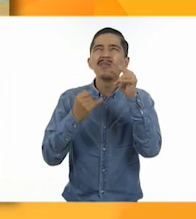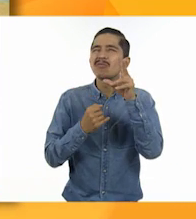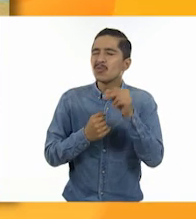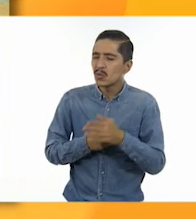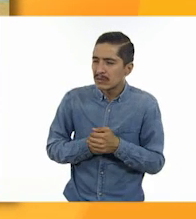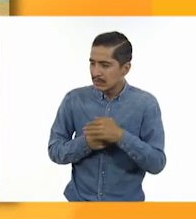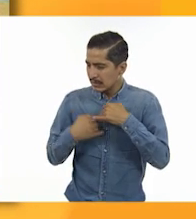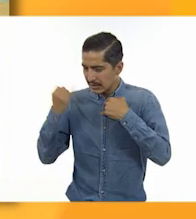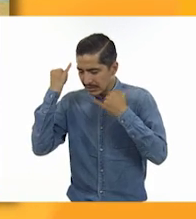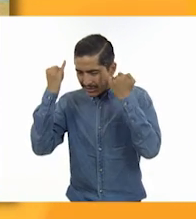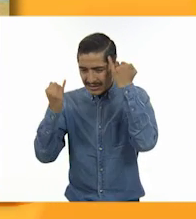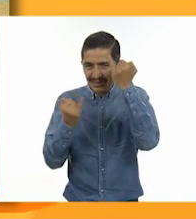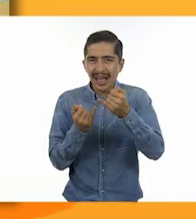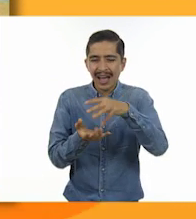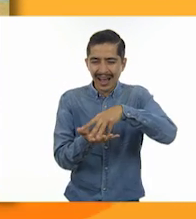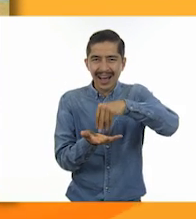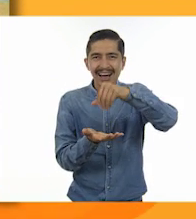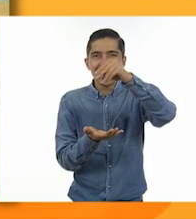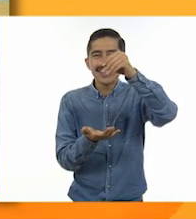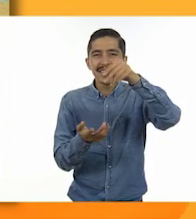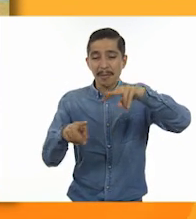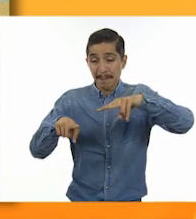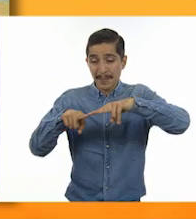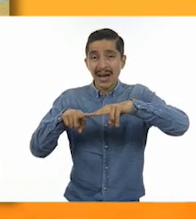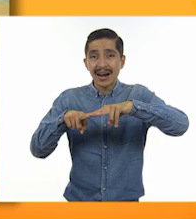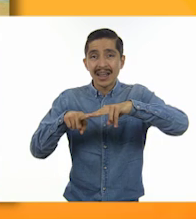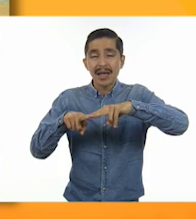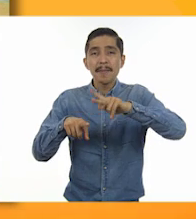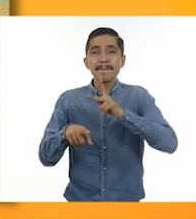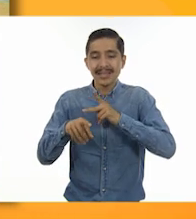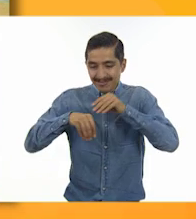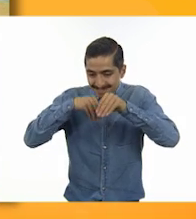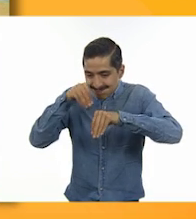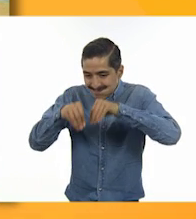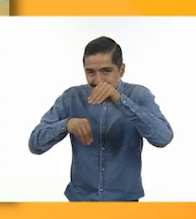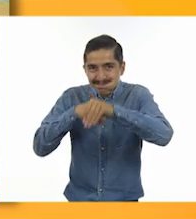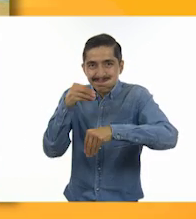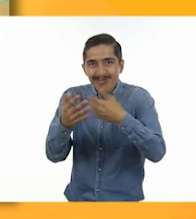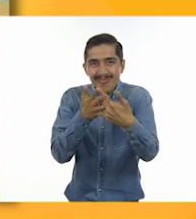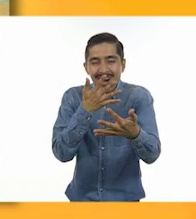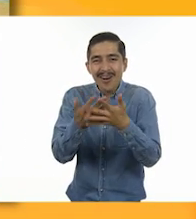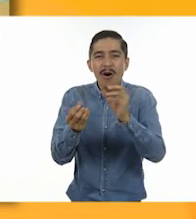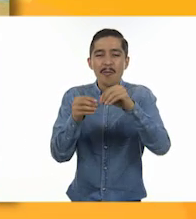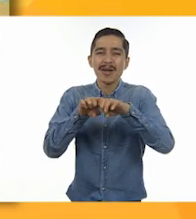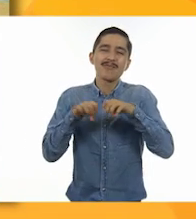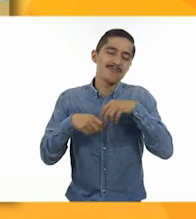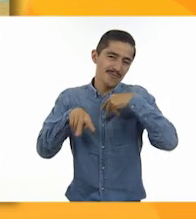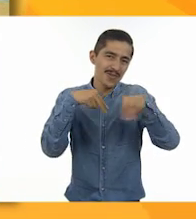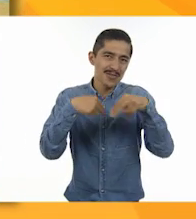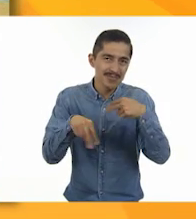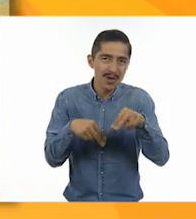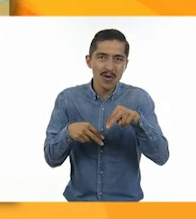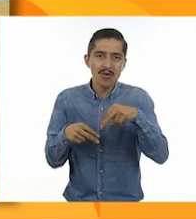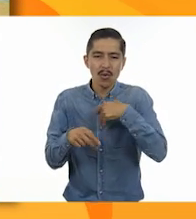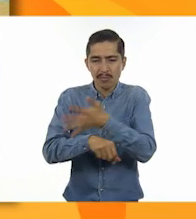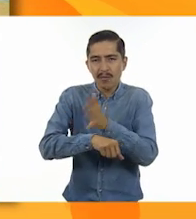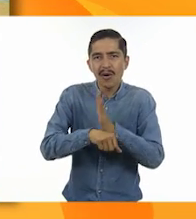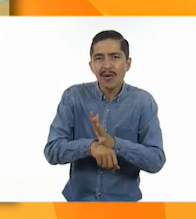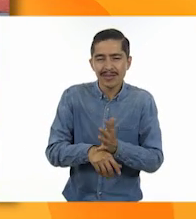Tampoco imaginaba el arenero en el parque sin mis esculturas ni mi equipo de fútbol si yo no estaba de